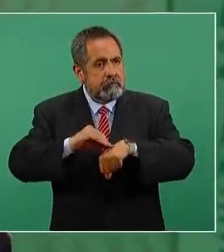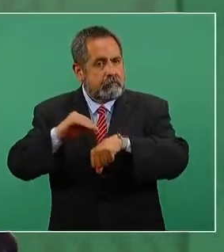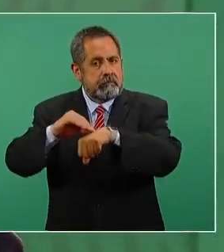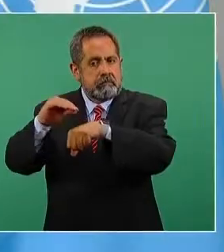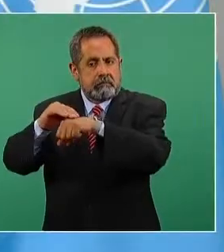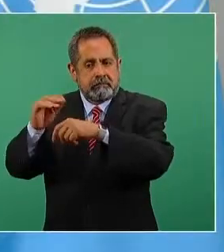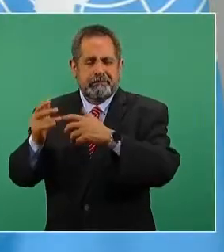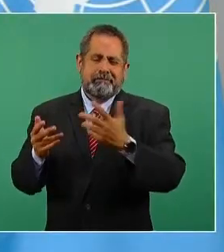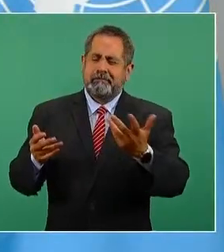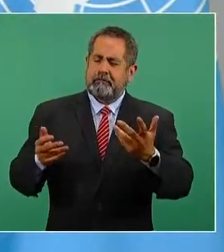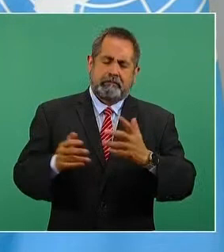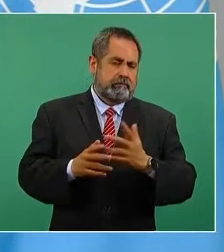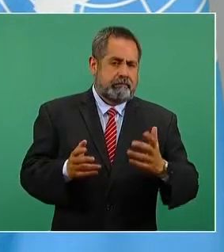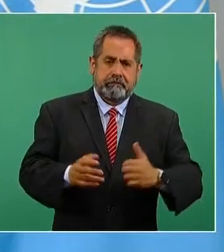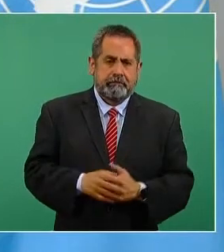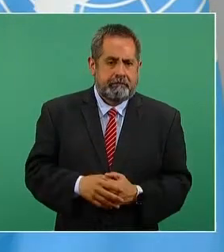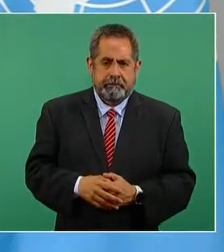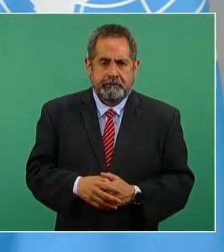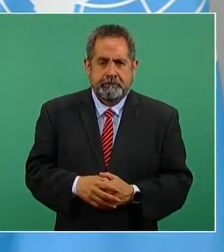precios.